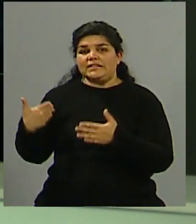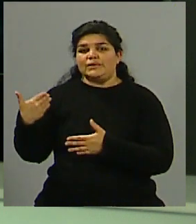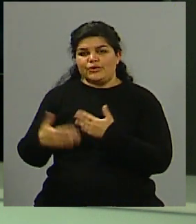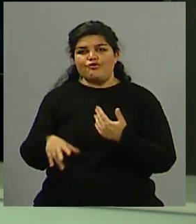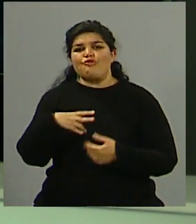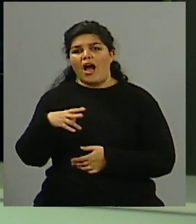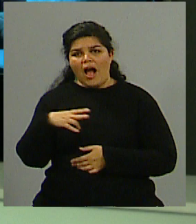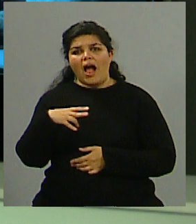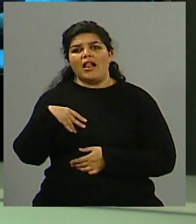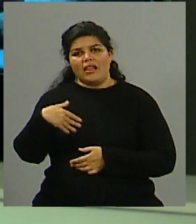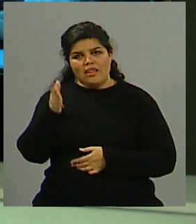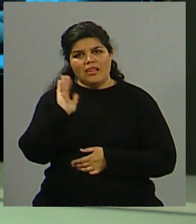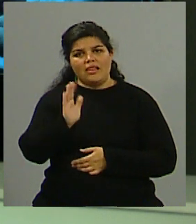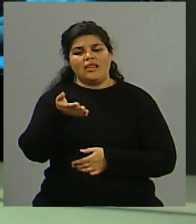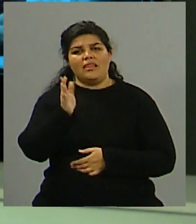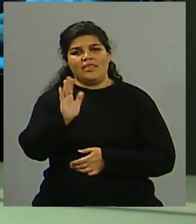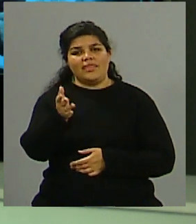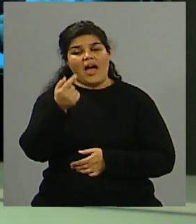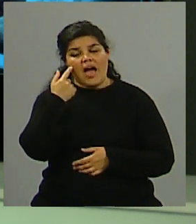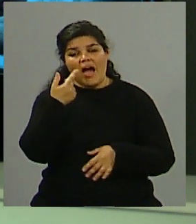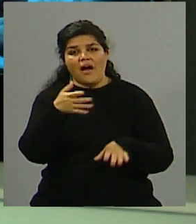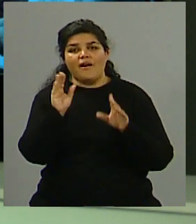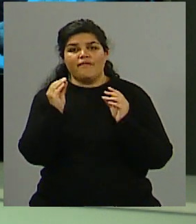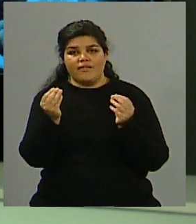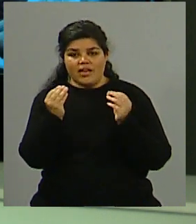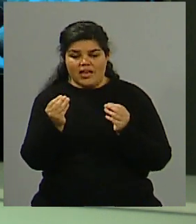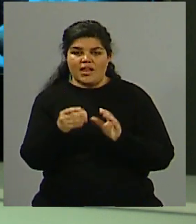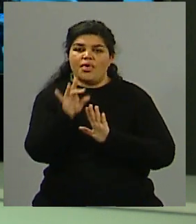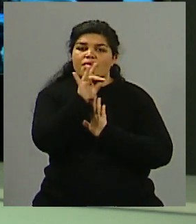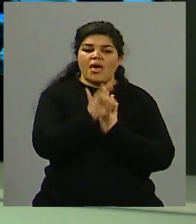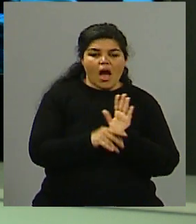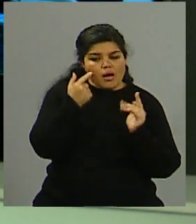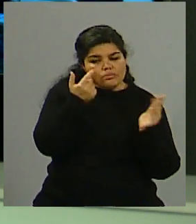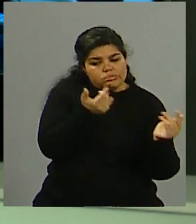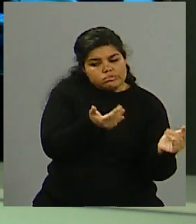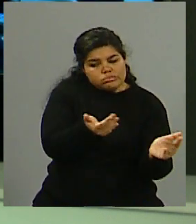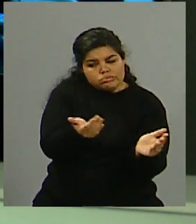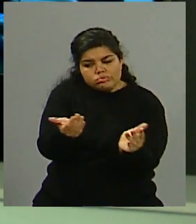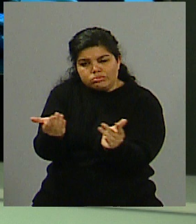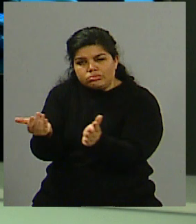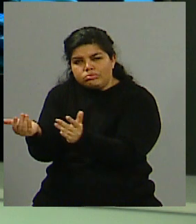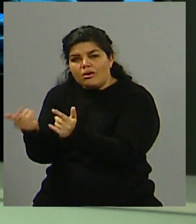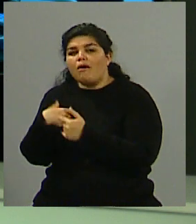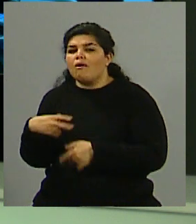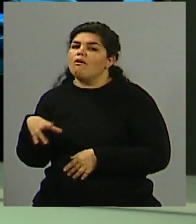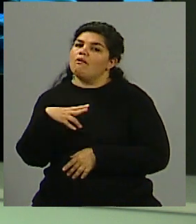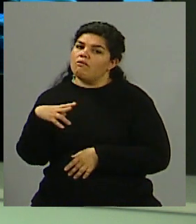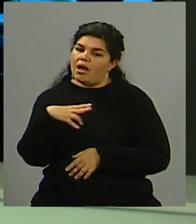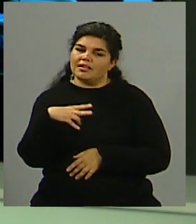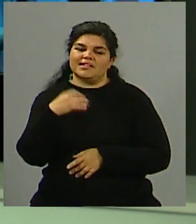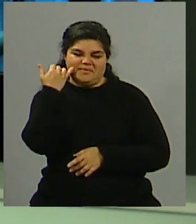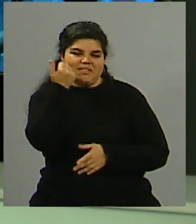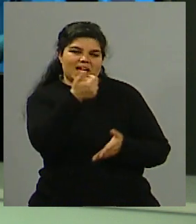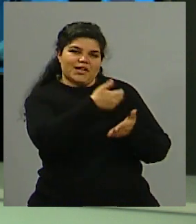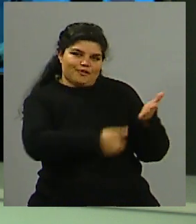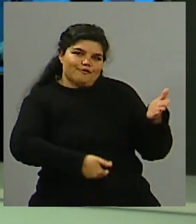pero recoger evidencias que muestren qué es lo que cambió, cómo impactó. O sea, tenemos primeros informes